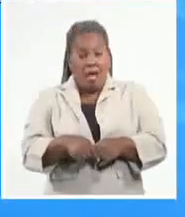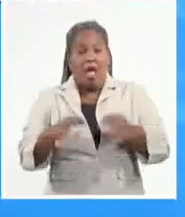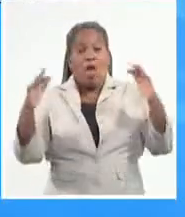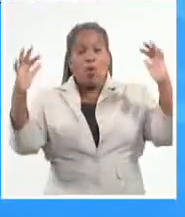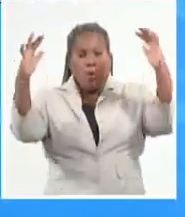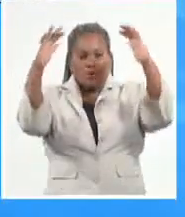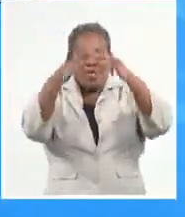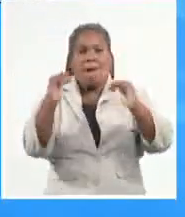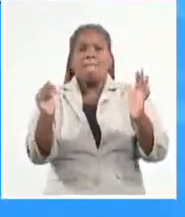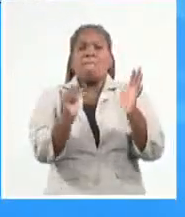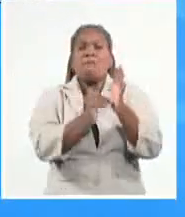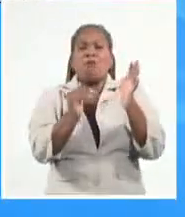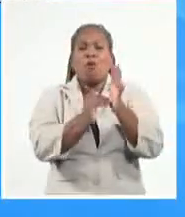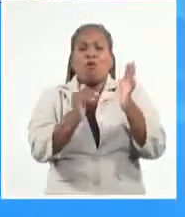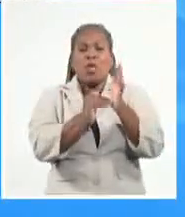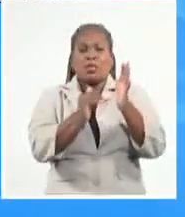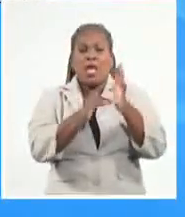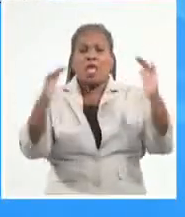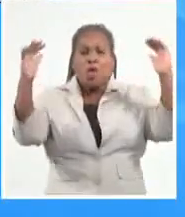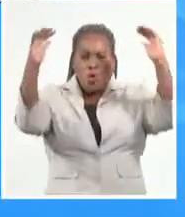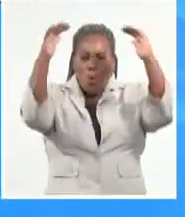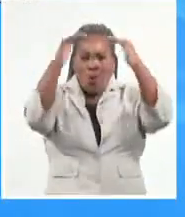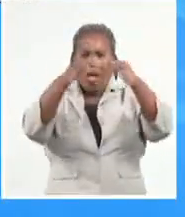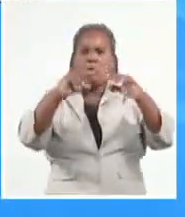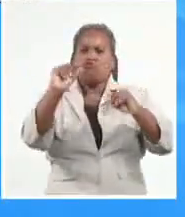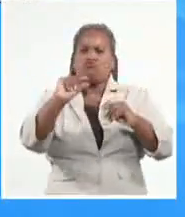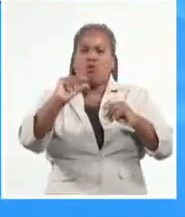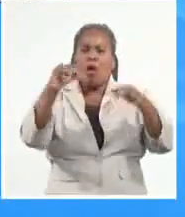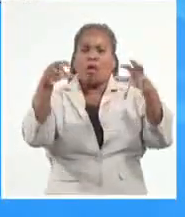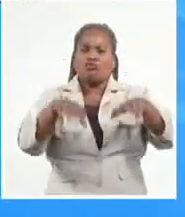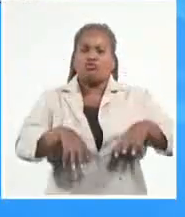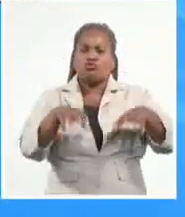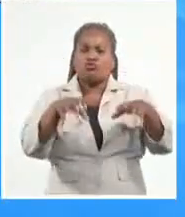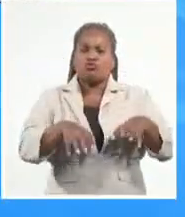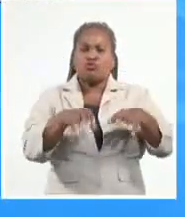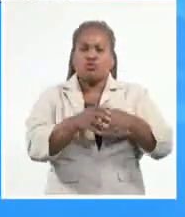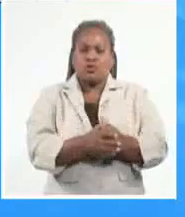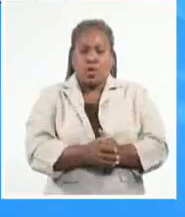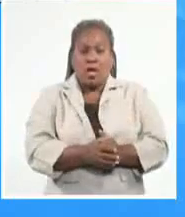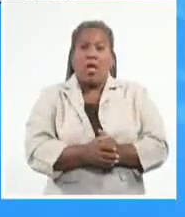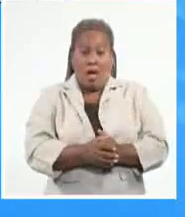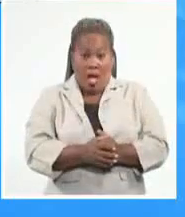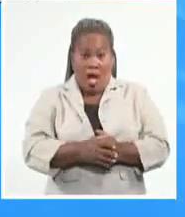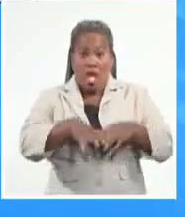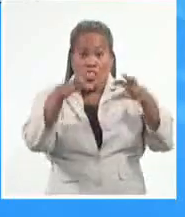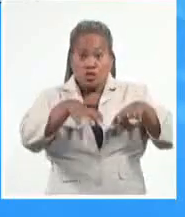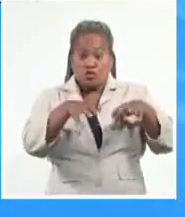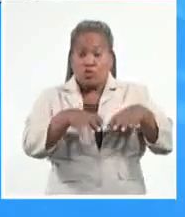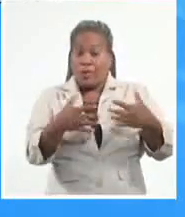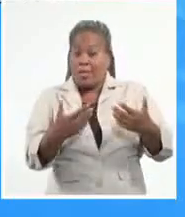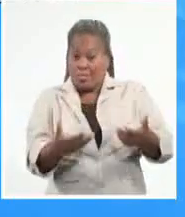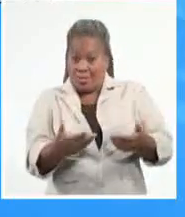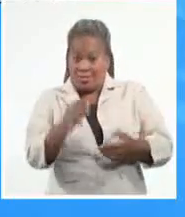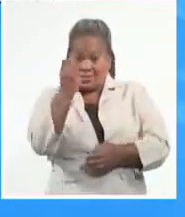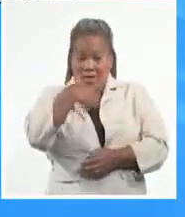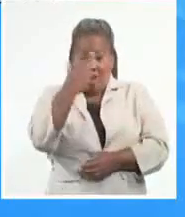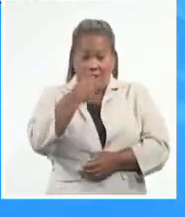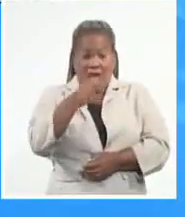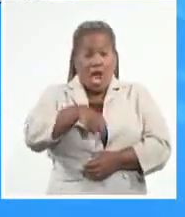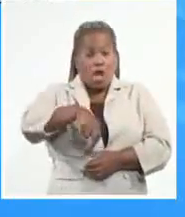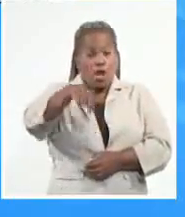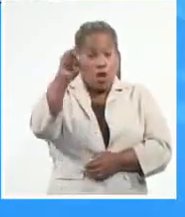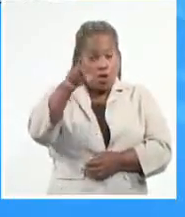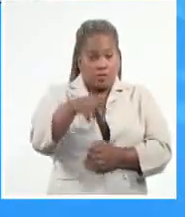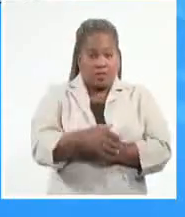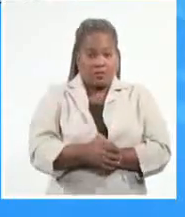estará parcialmente nublado con escasas precipitaciones y ya les decía, algunas lluvias, sobre todo en los cayos al norte de Ciego de Ávila, Cayo Coco, Cayo